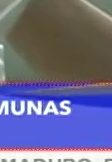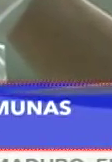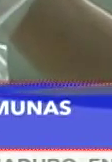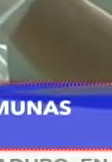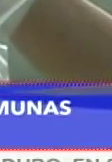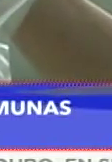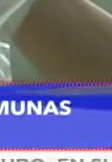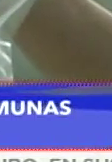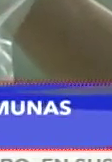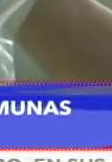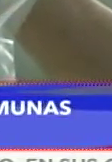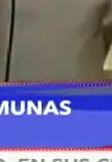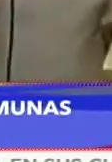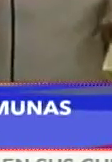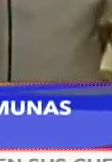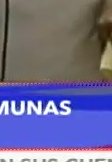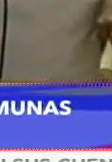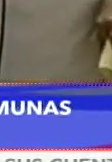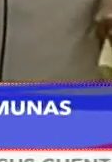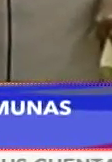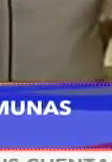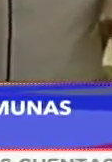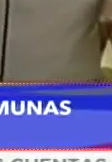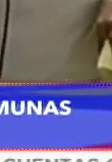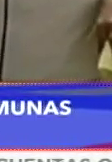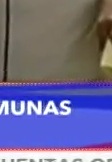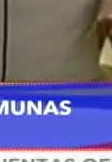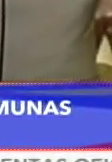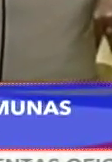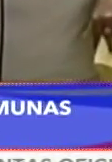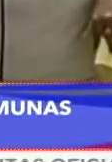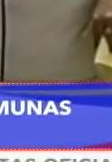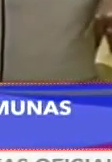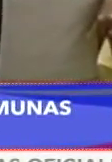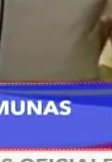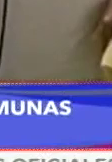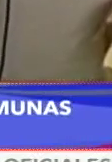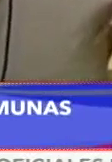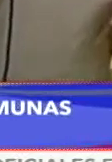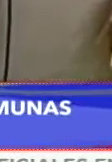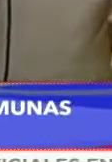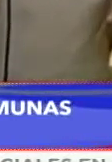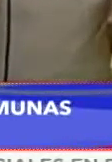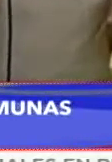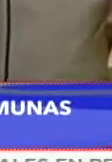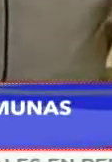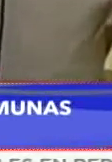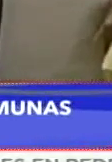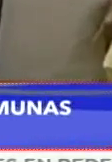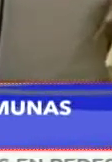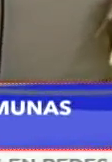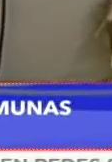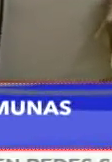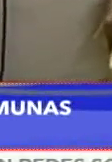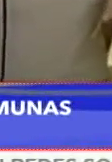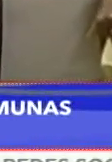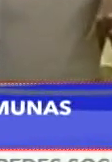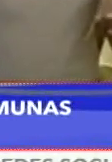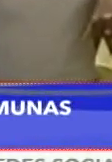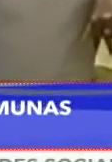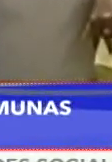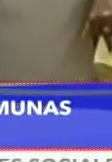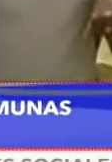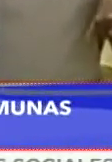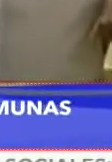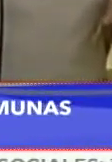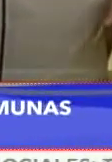estemos rindiendo honor a nuestro cacique Guaycaipuro. Además, en esta fecha, donde por ahí viene octubre, en el gran golpe de